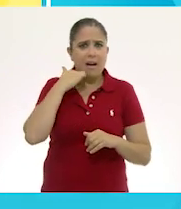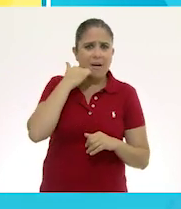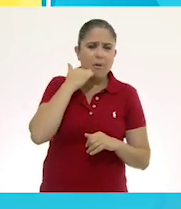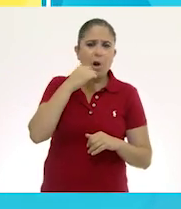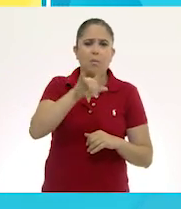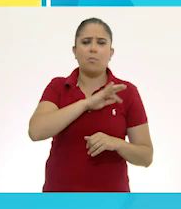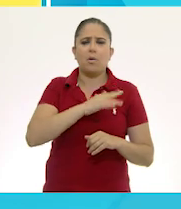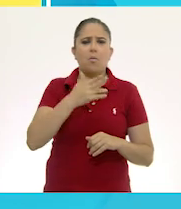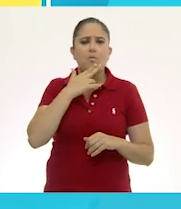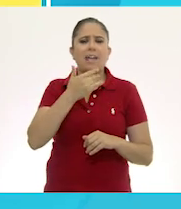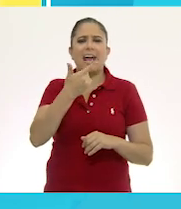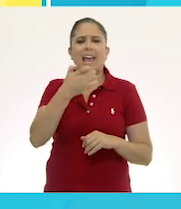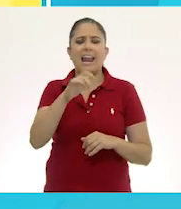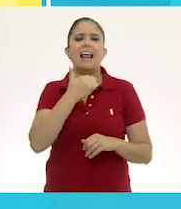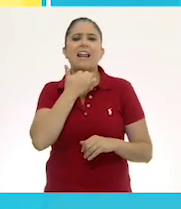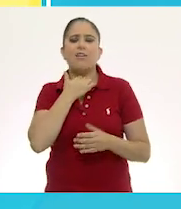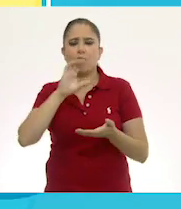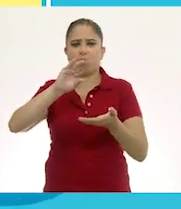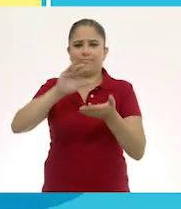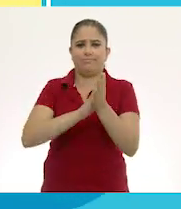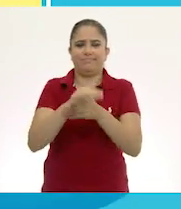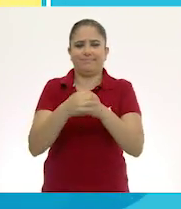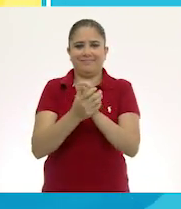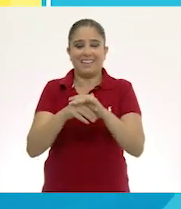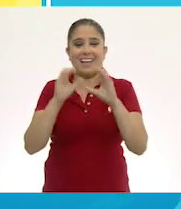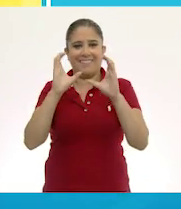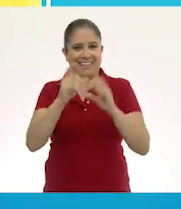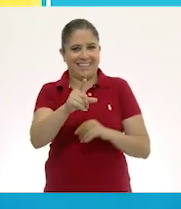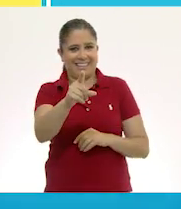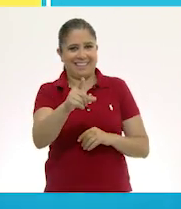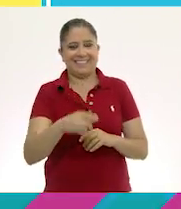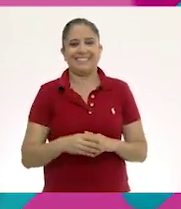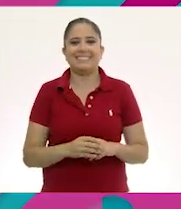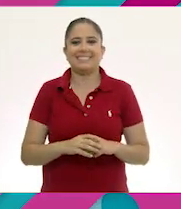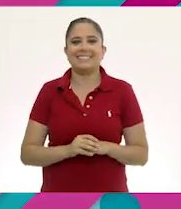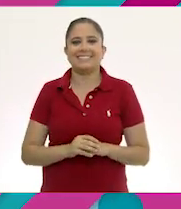usa desinfectantes a base de alcohol. ¡Cuídate!